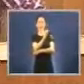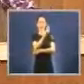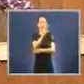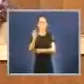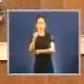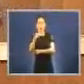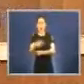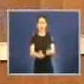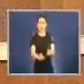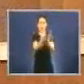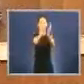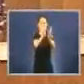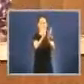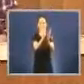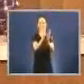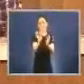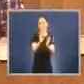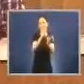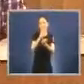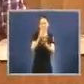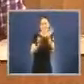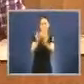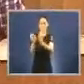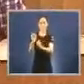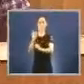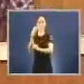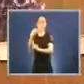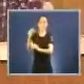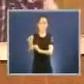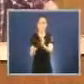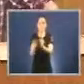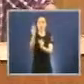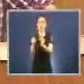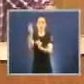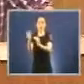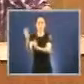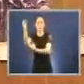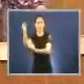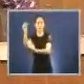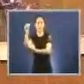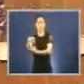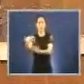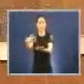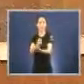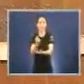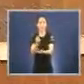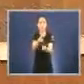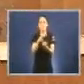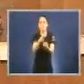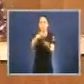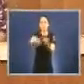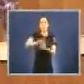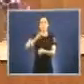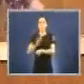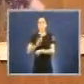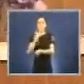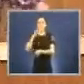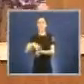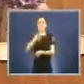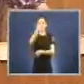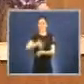engadido, os impostos especiais, as tasas ou o imposto de bens inmobles, o IBE, impostos que perxudican aos